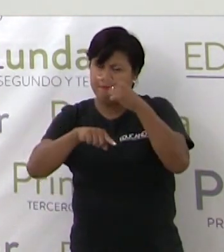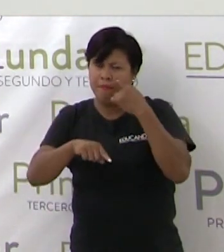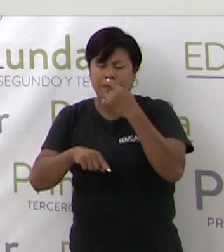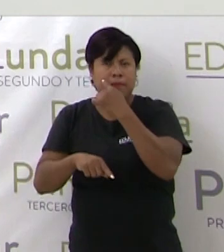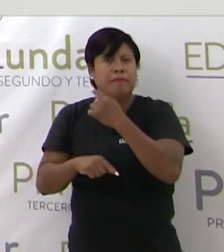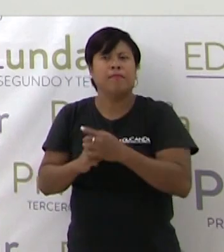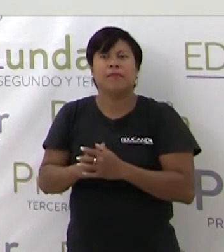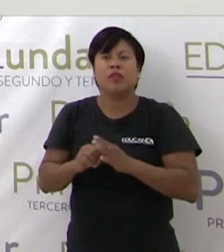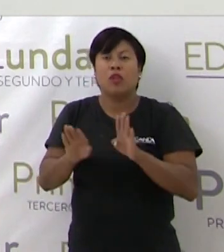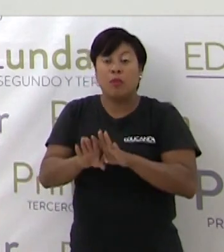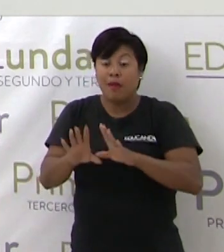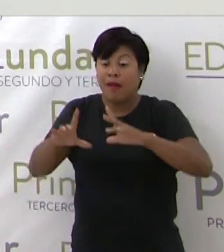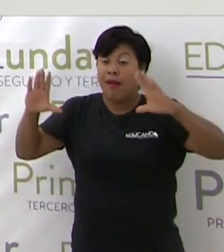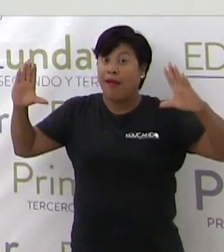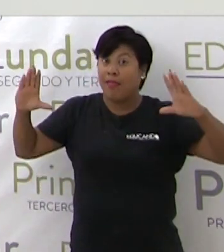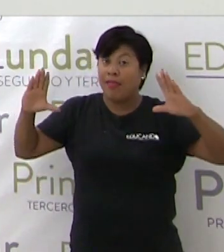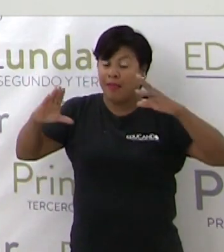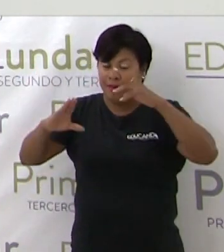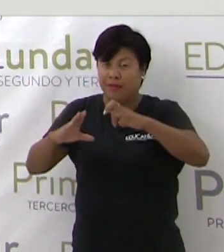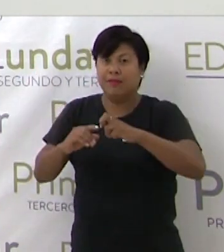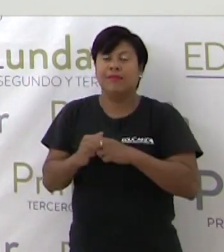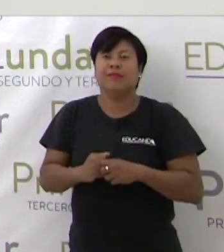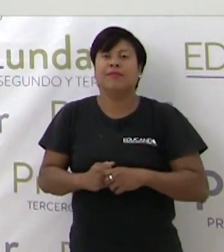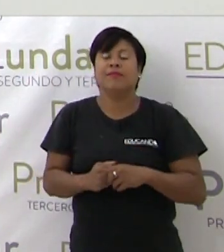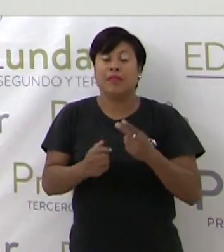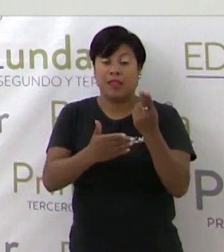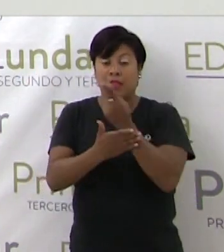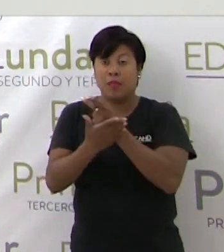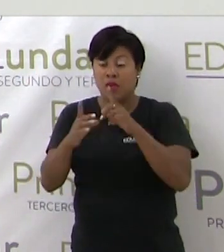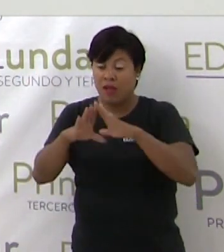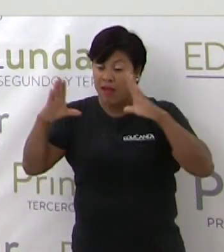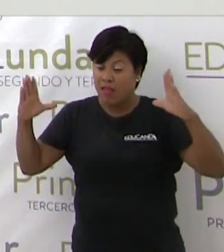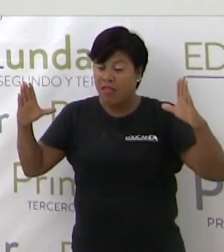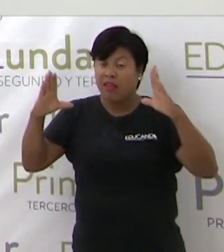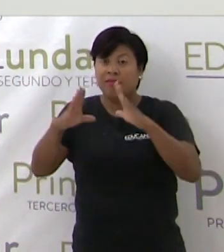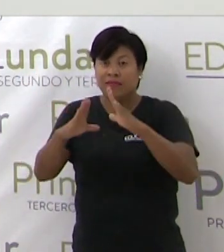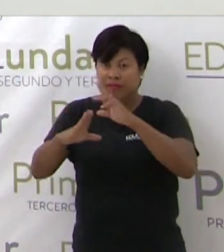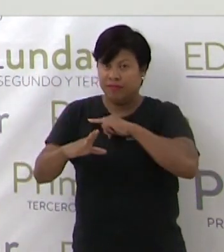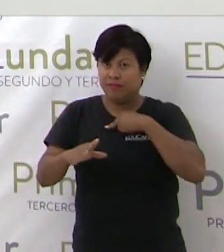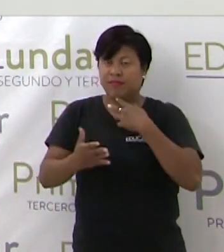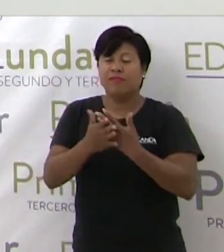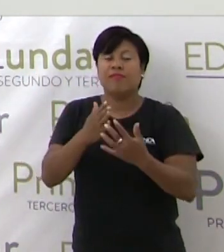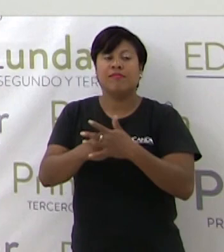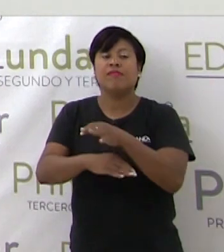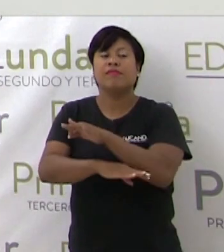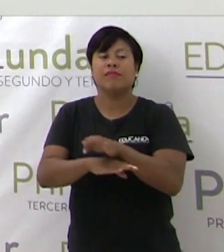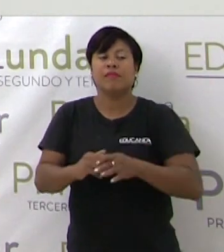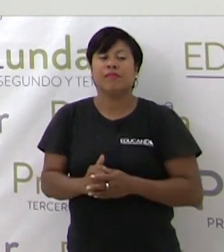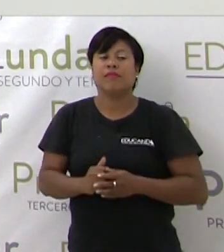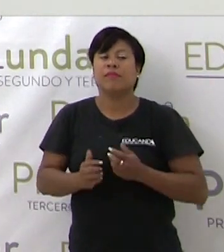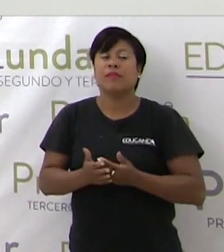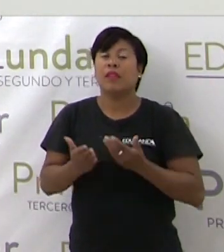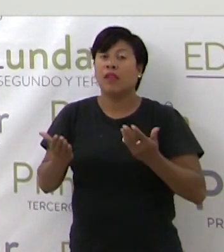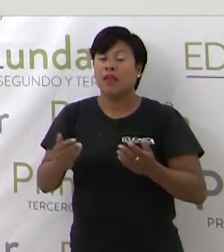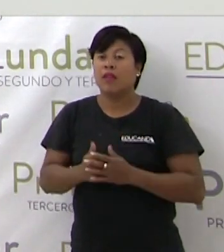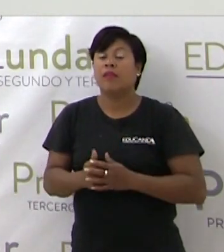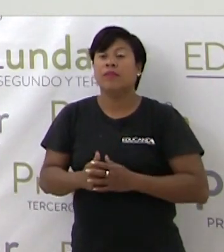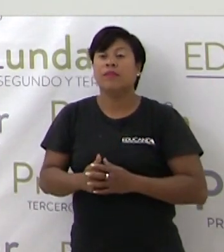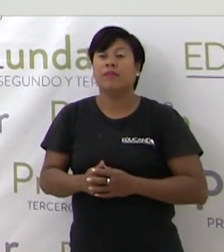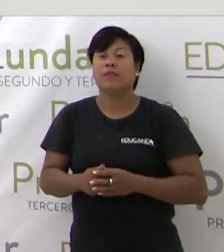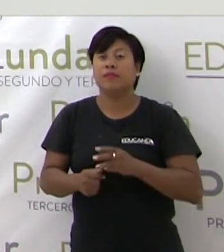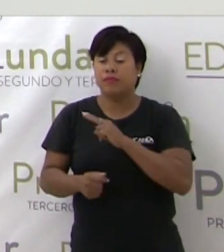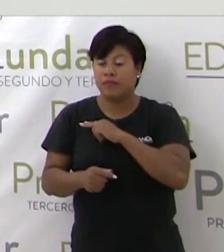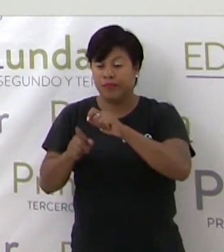tan grande sea nuestra figura geométrica que hayamos trazado. Entonces voy a continuación a unir los